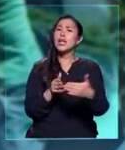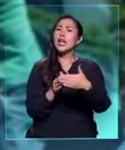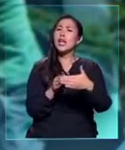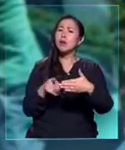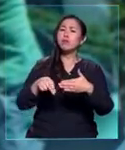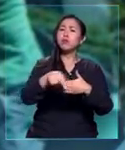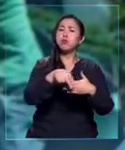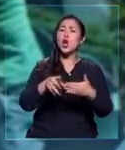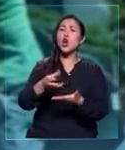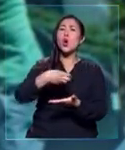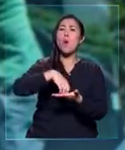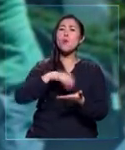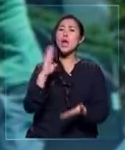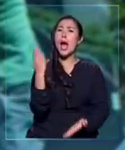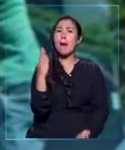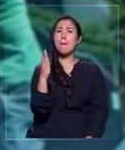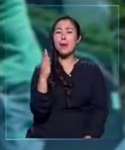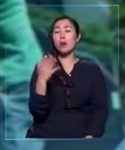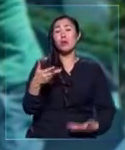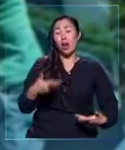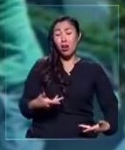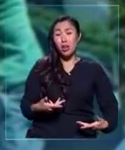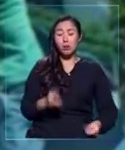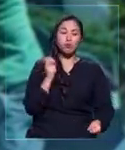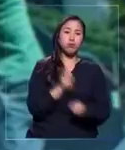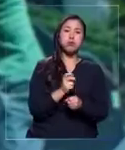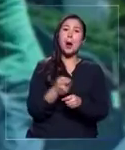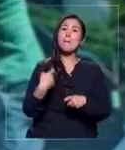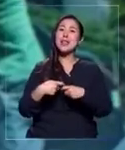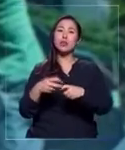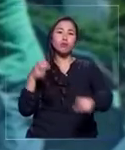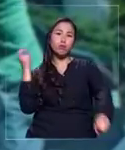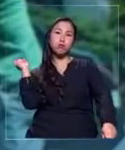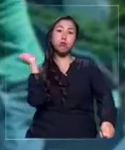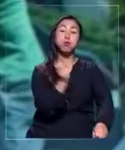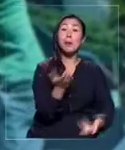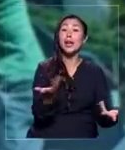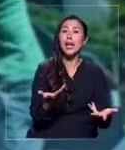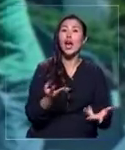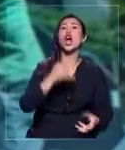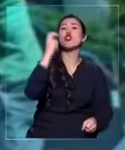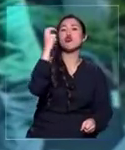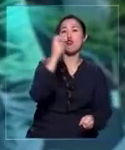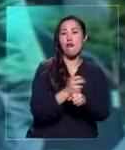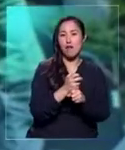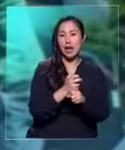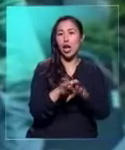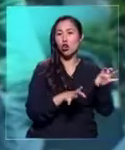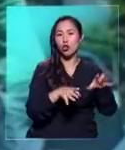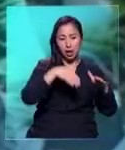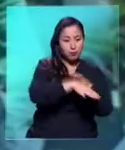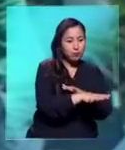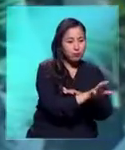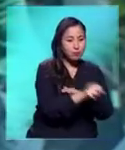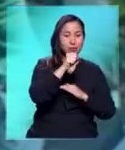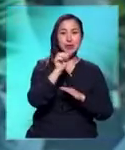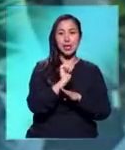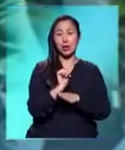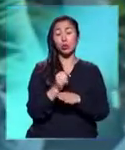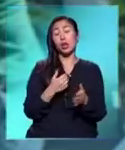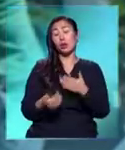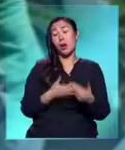de Lo Espejo. Por ahora, inevitables han sido los ataques a piedrazos a los conductores para robarles sus objetos desde el interior del auto. Como naturalmente